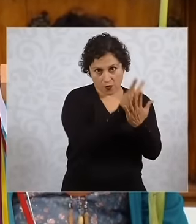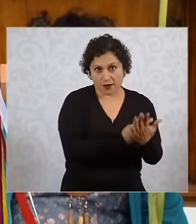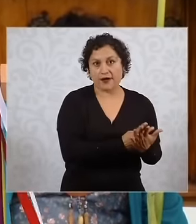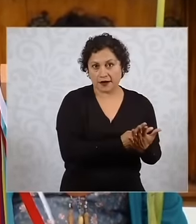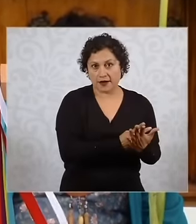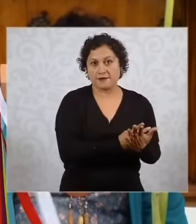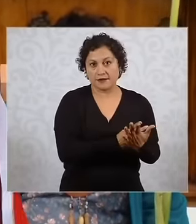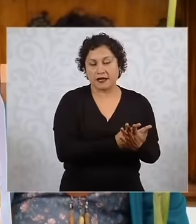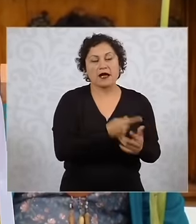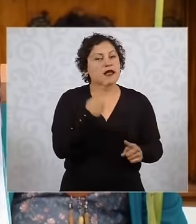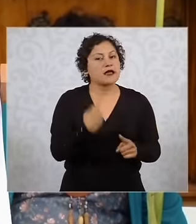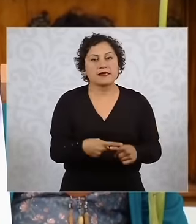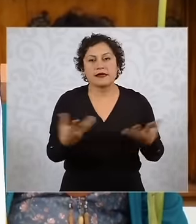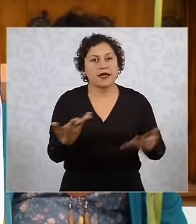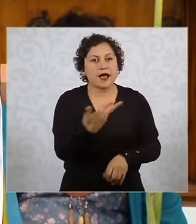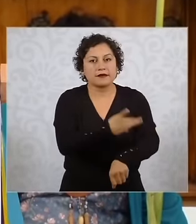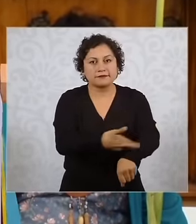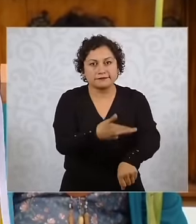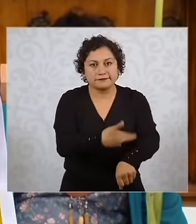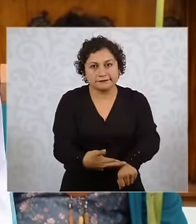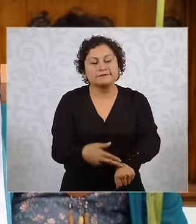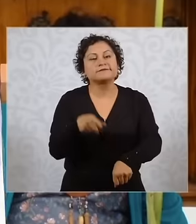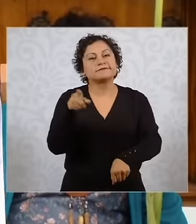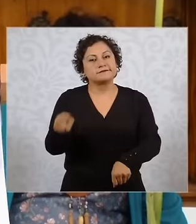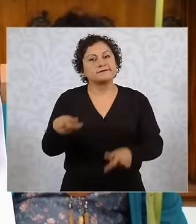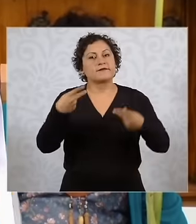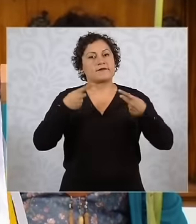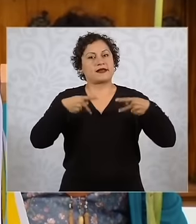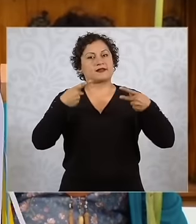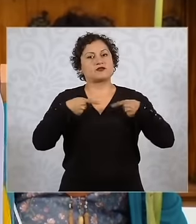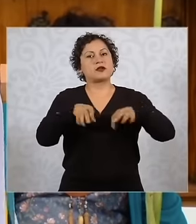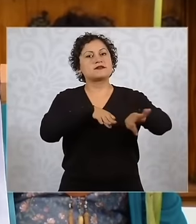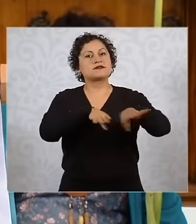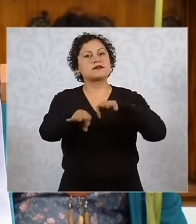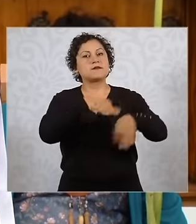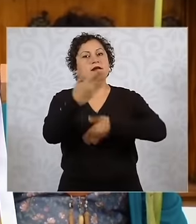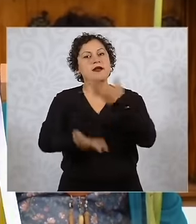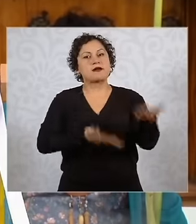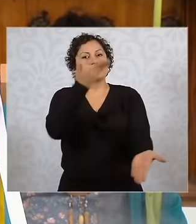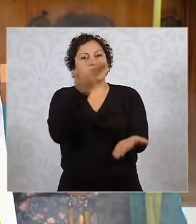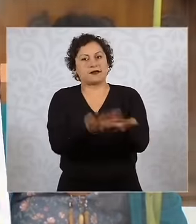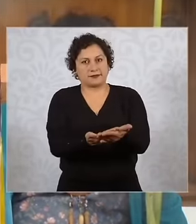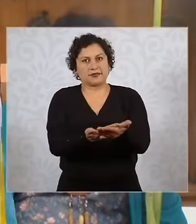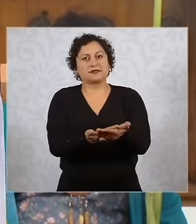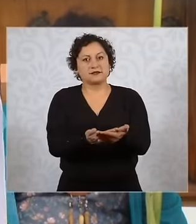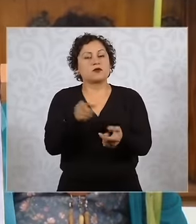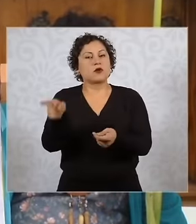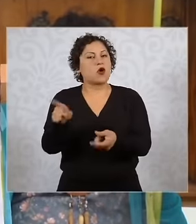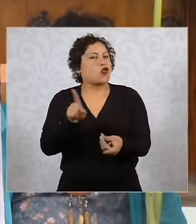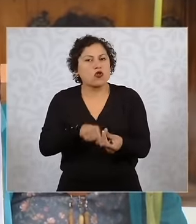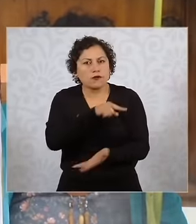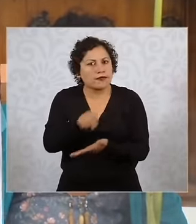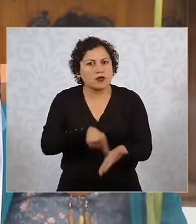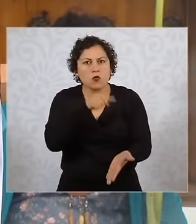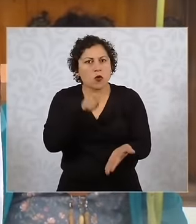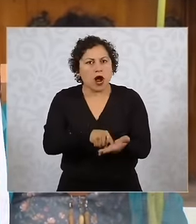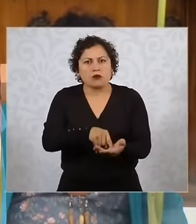compañeros servidores de la nación, que van a estar en plazas públicas